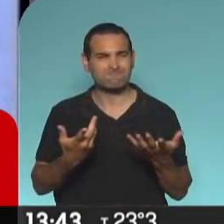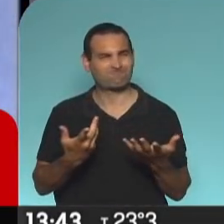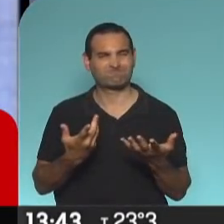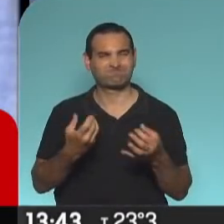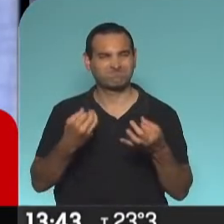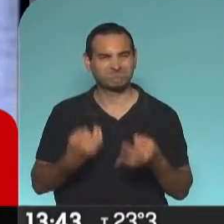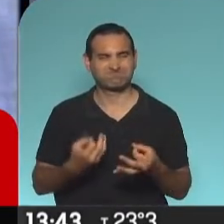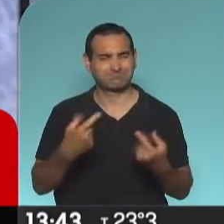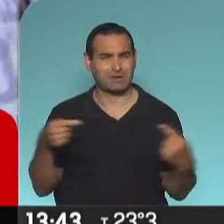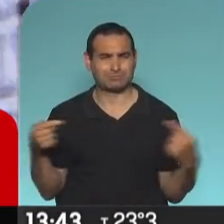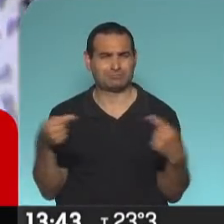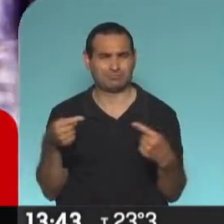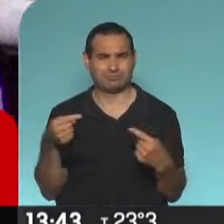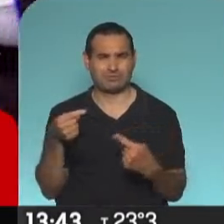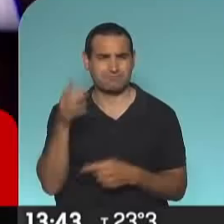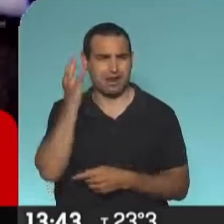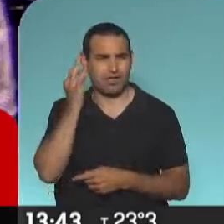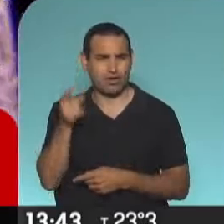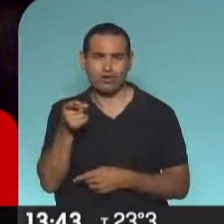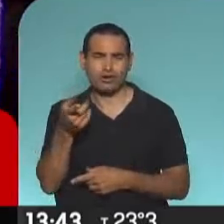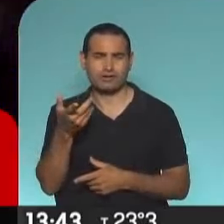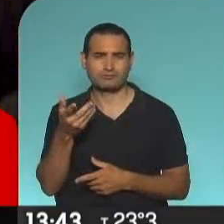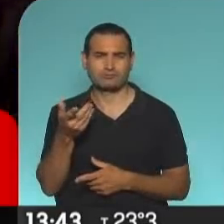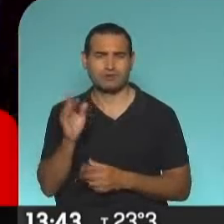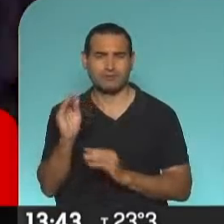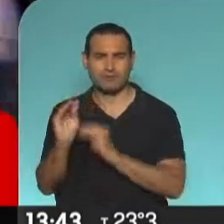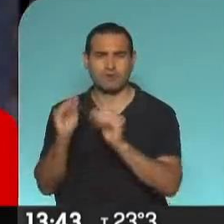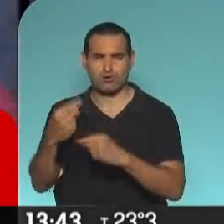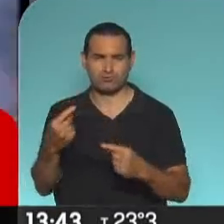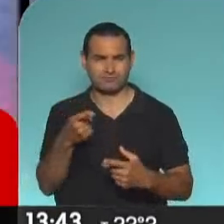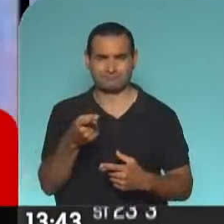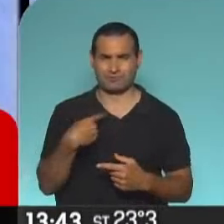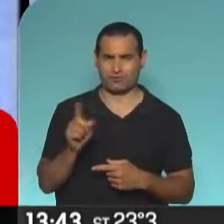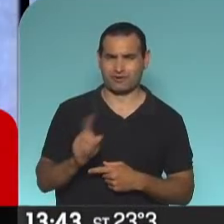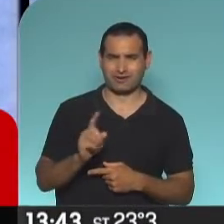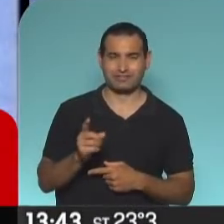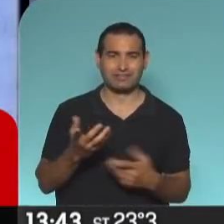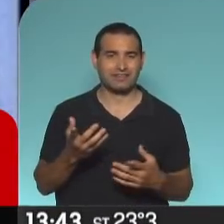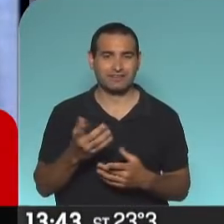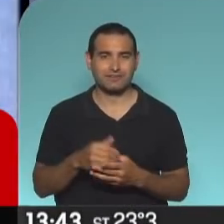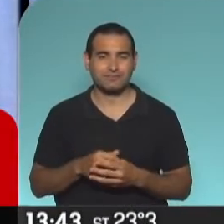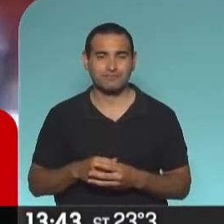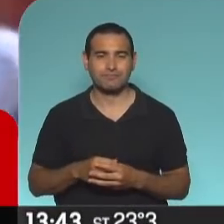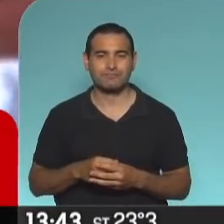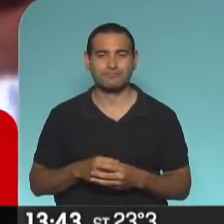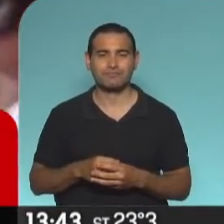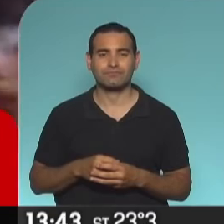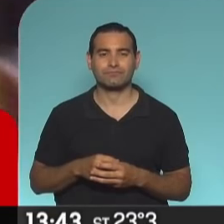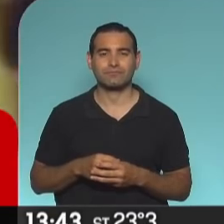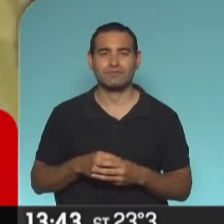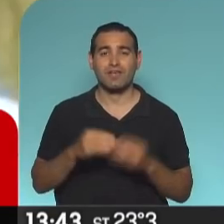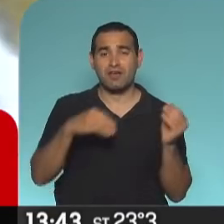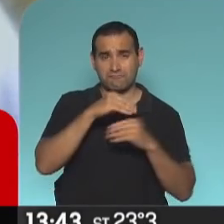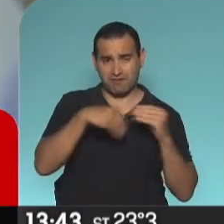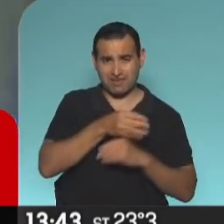no coincidía con la realidad de Diego, ¿no? Diego no respondía absolutamente nada. Esto la familia